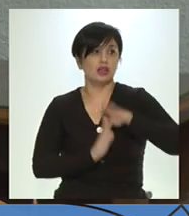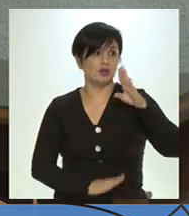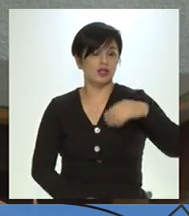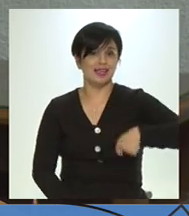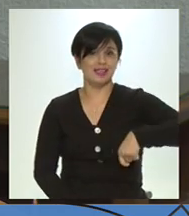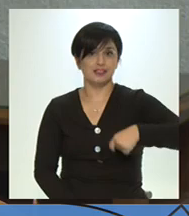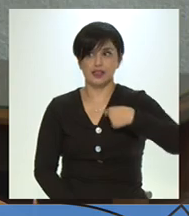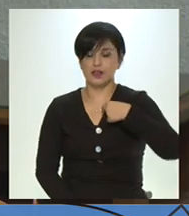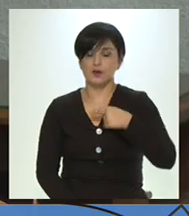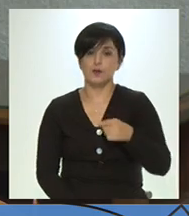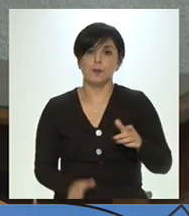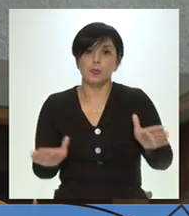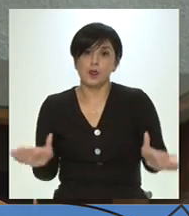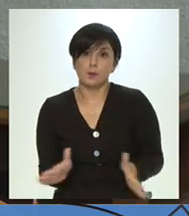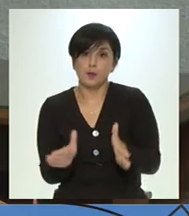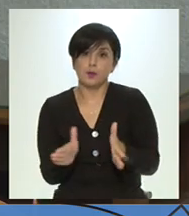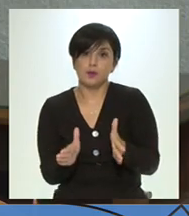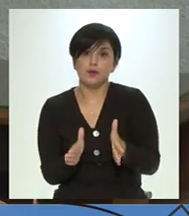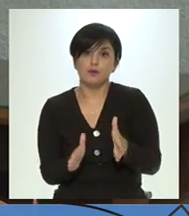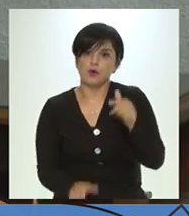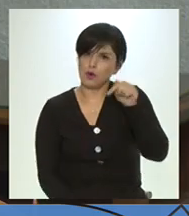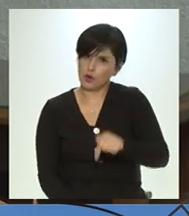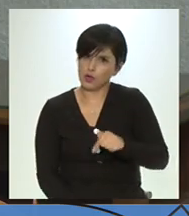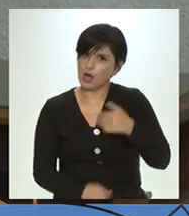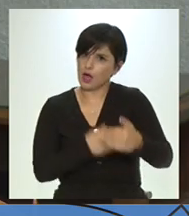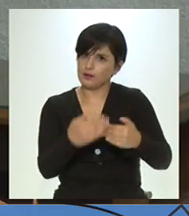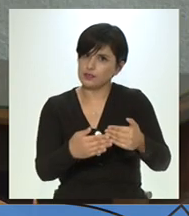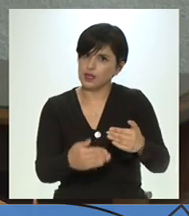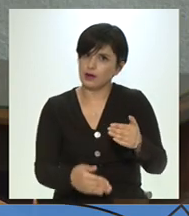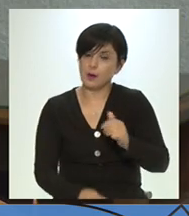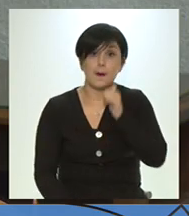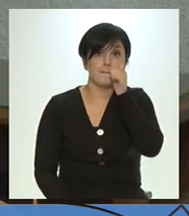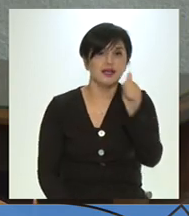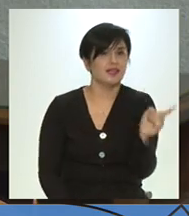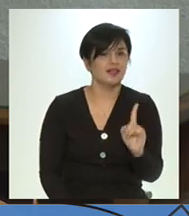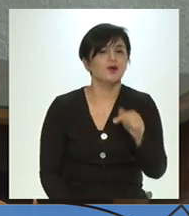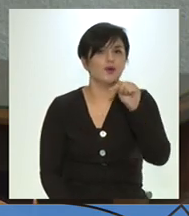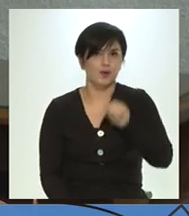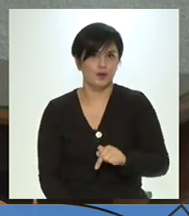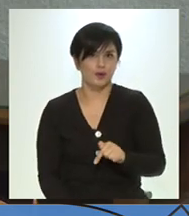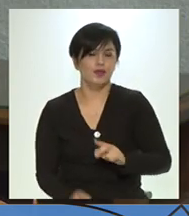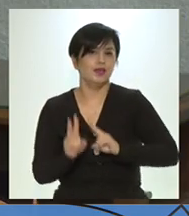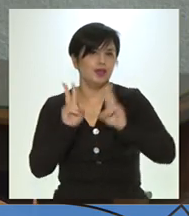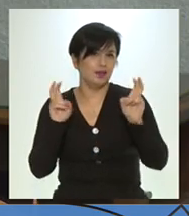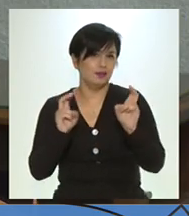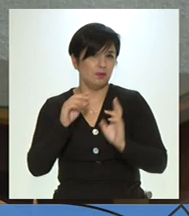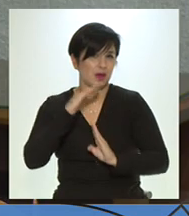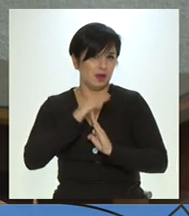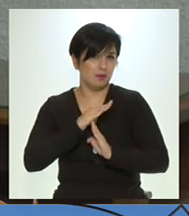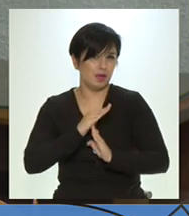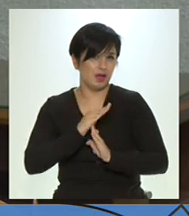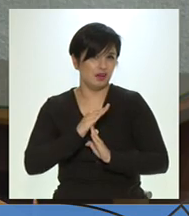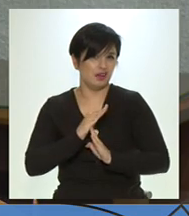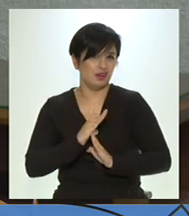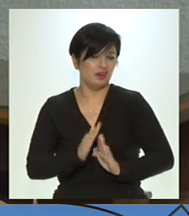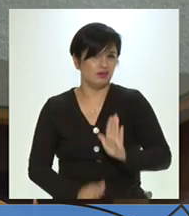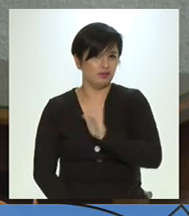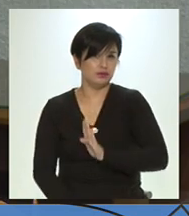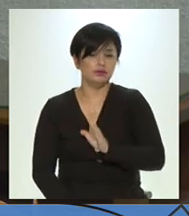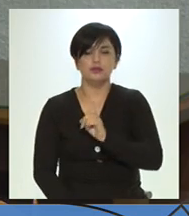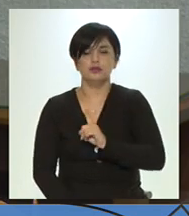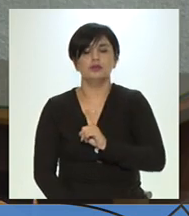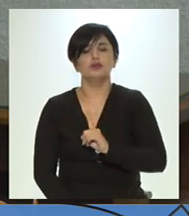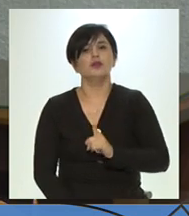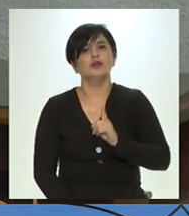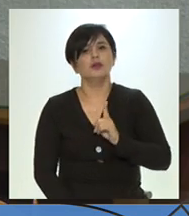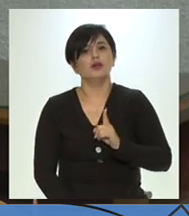promovemos avanzar hoy no mañana en materias que no deben seguir esperando y que permitirían mejorar la